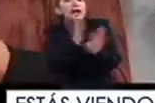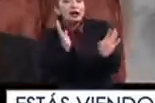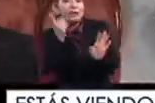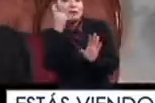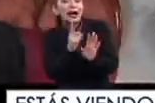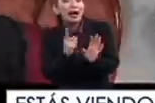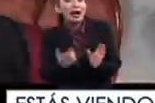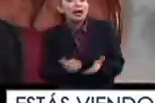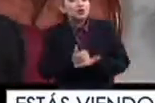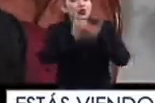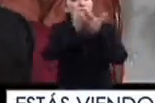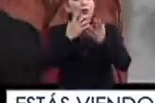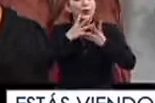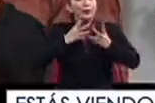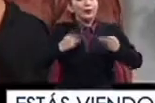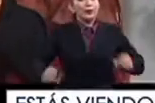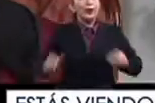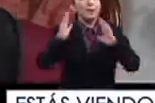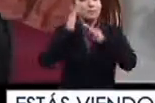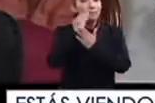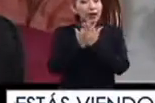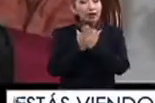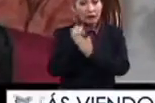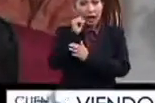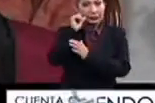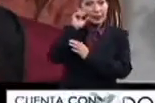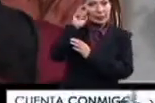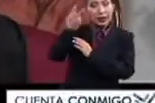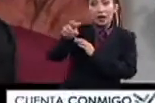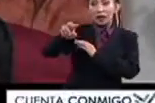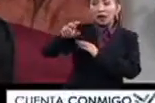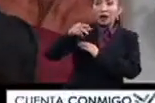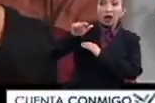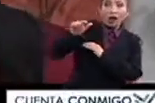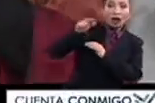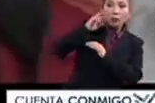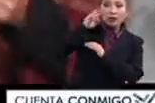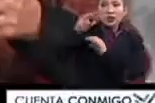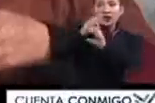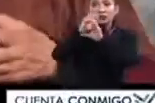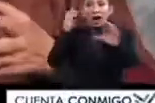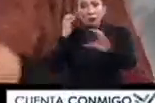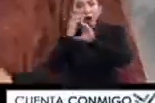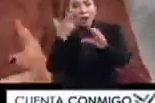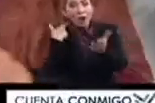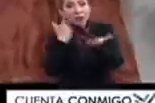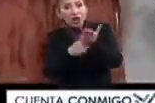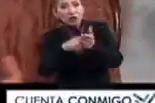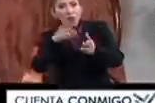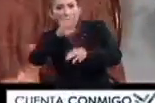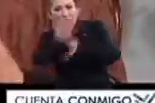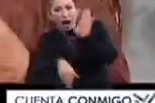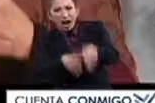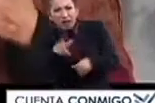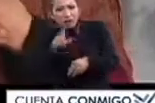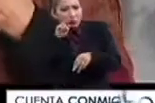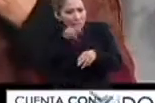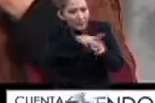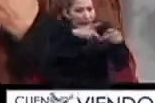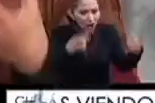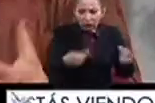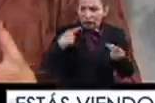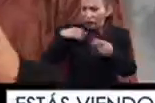Pero creo que si la pones en literatura exacta, ayer vi 12 trailers que lo ves en el Twitter, lo ves en el periódico, pero creo que